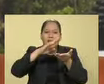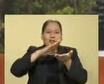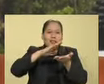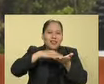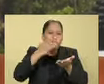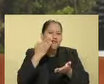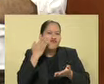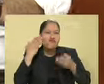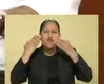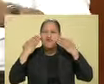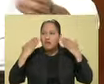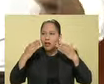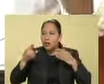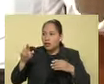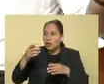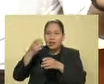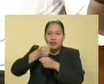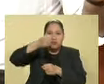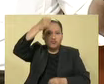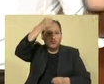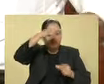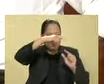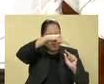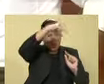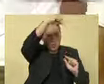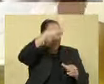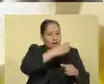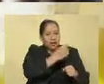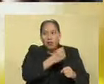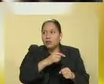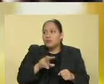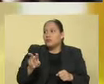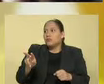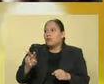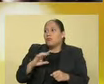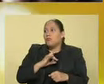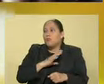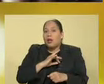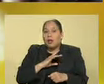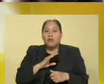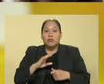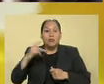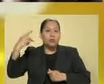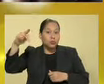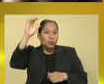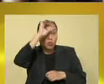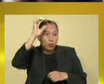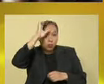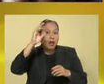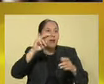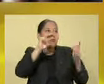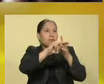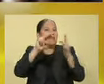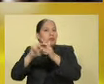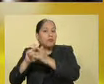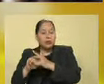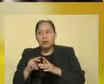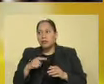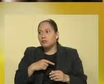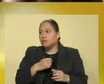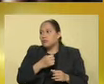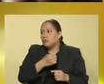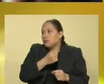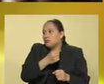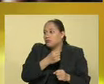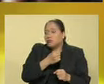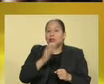¿sí me explico? A las consecuencias. Y sí, efectivamente. Hay unas que sí, por claro, cultura general. Claro, por cultura general. Es como si yo te